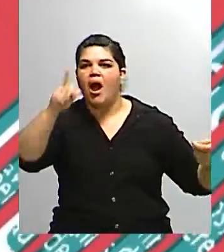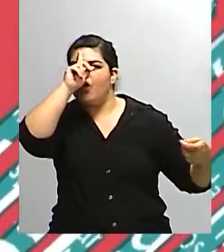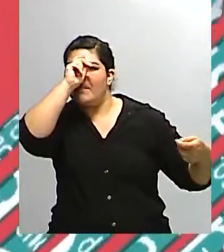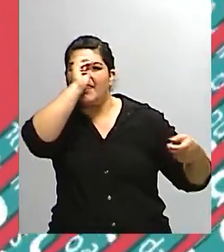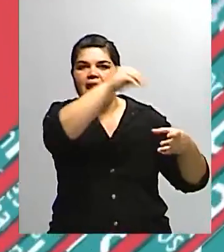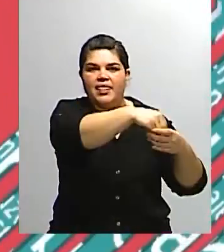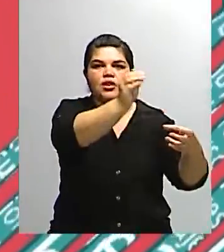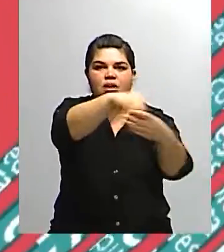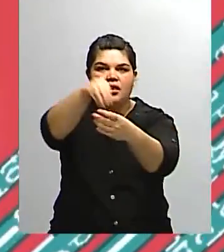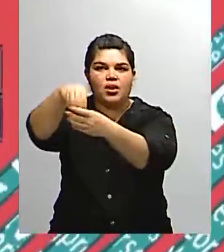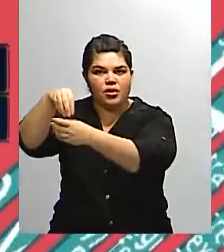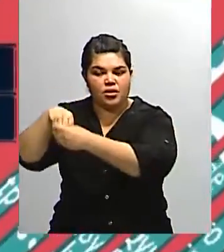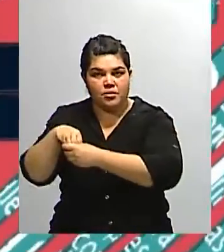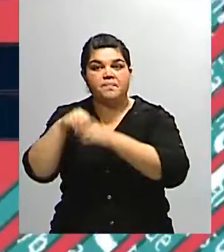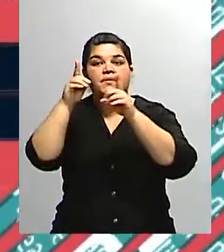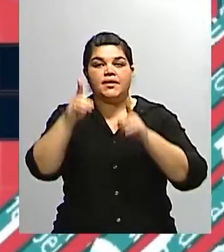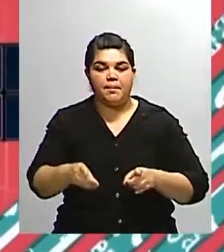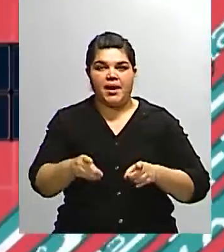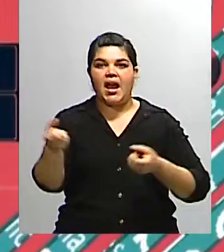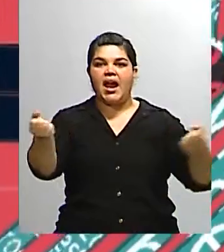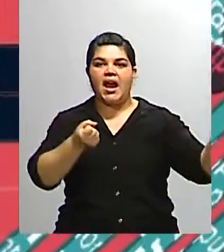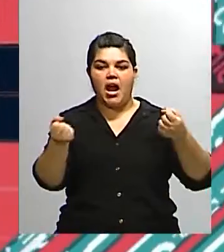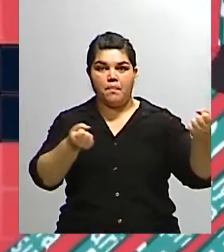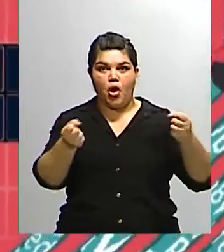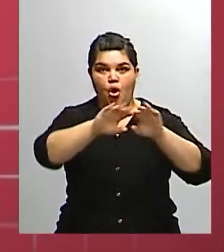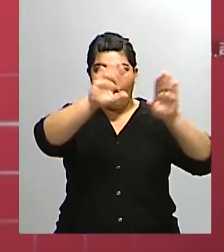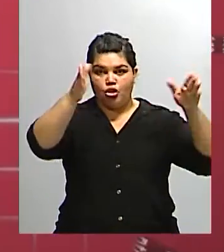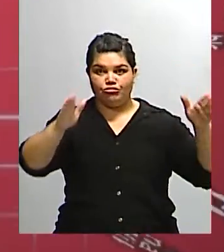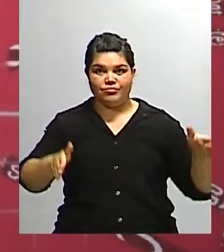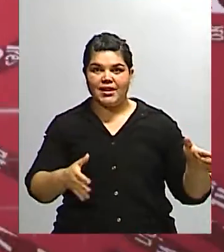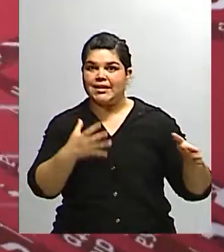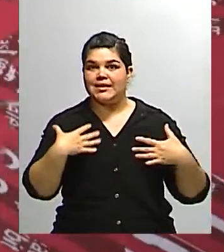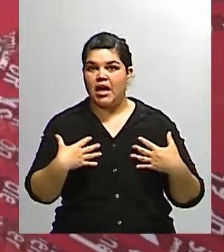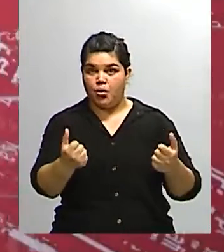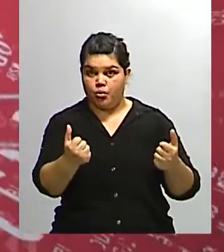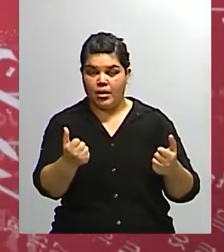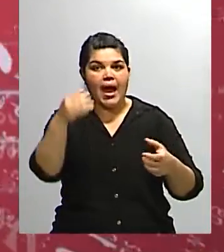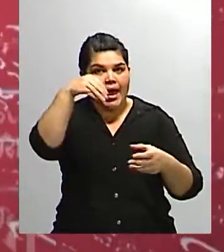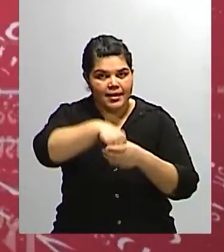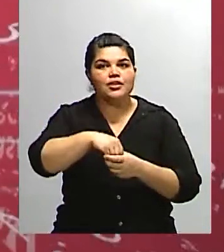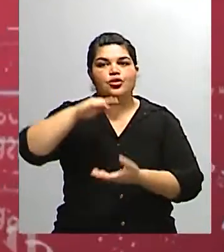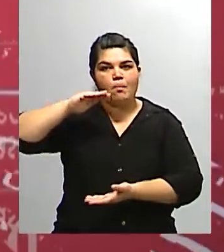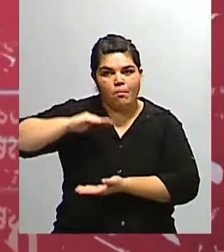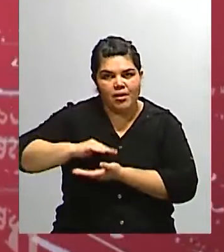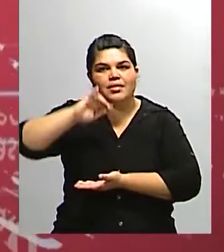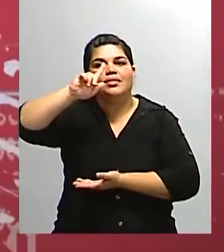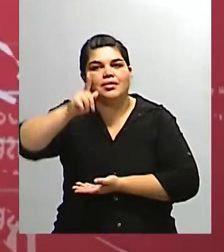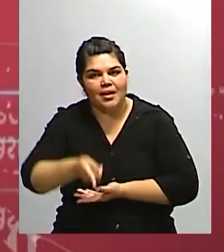incluido un camión de salud en el cual hay Sí. un mamógrafo instalado, que ese camión